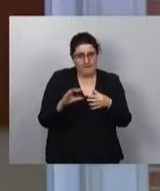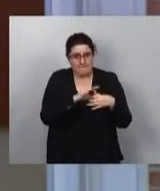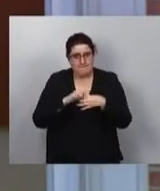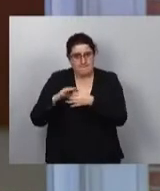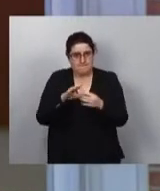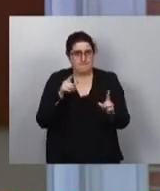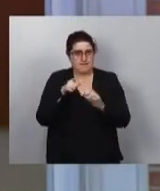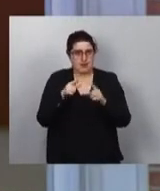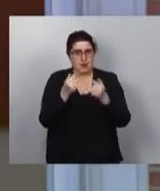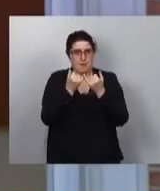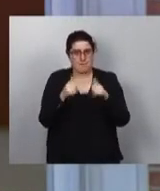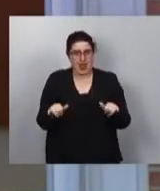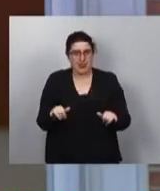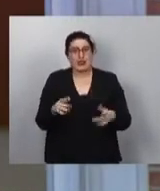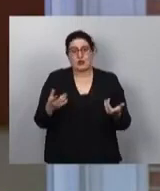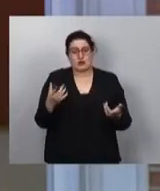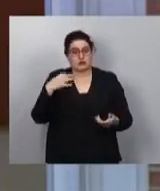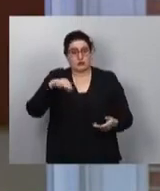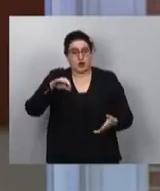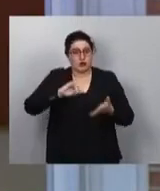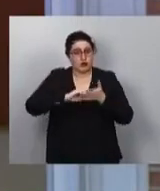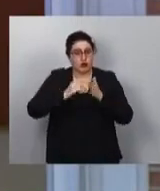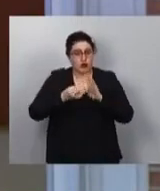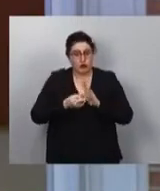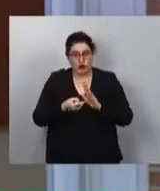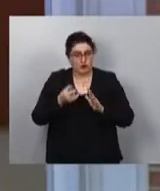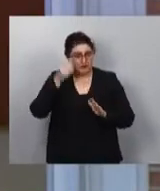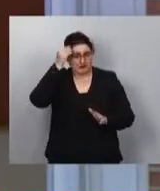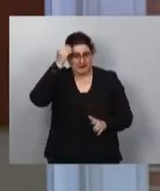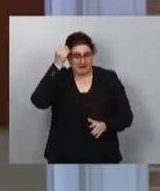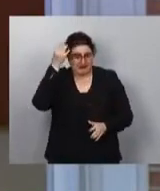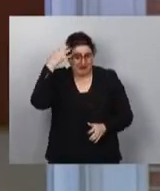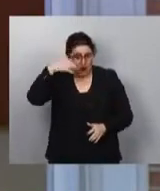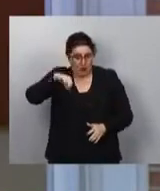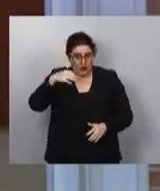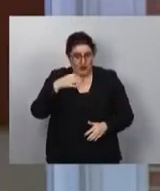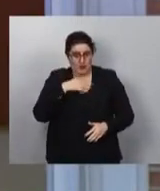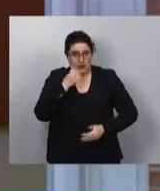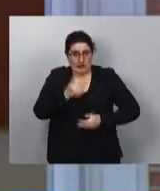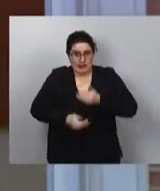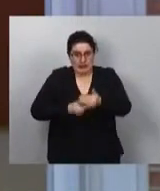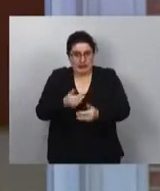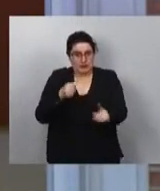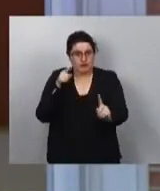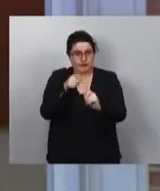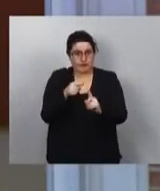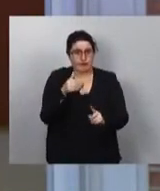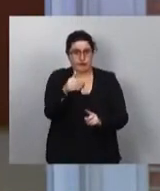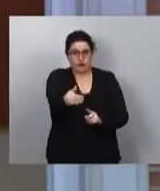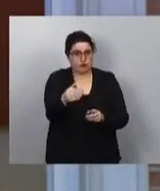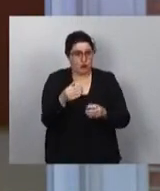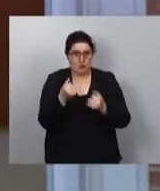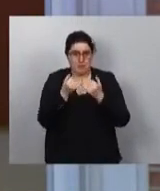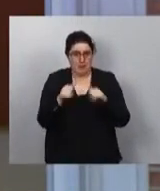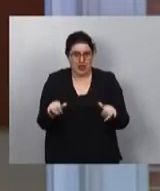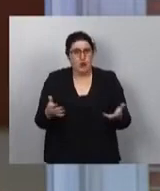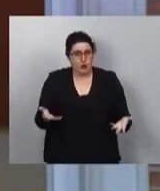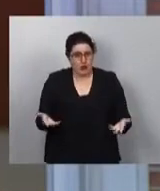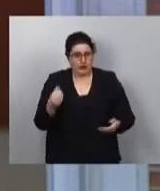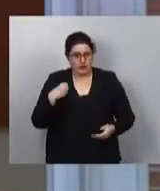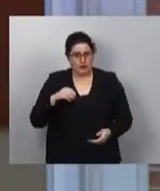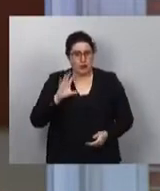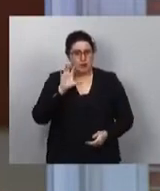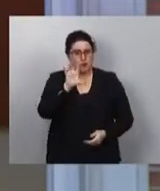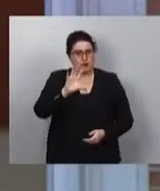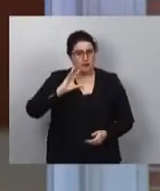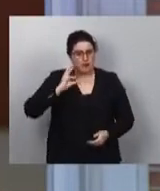con TR ceros e 0,000 2% de los presupuesto general del estado y realmente Pues los los enfermos de